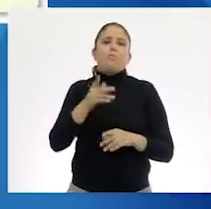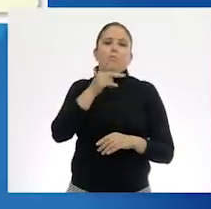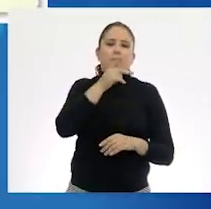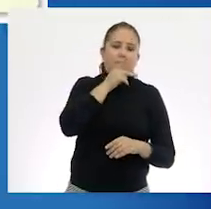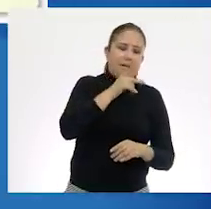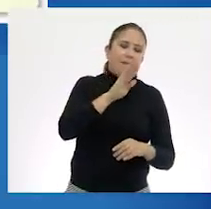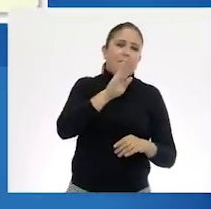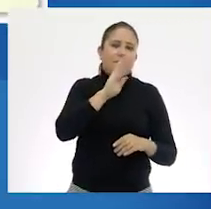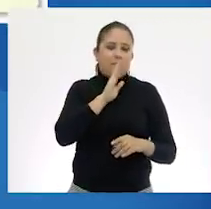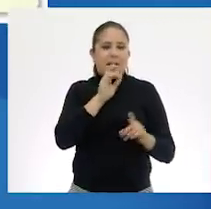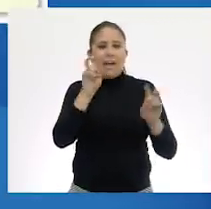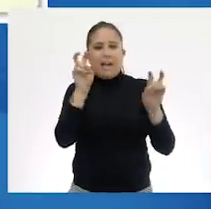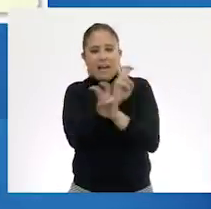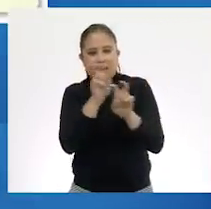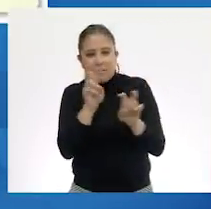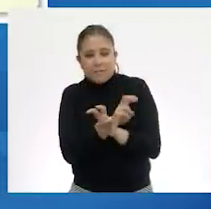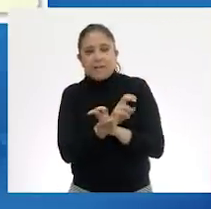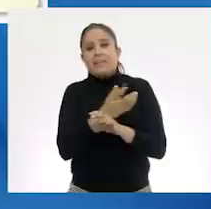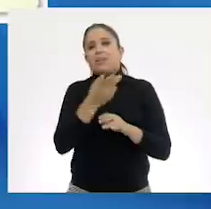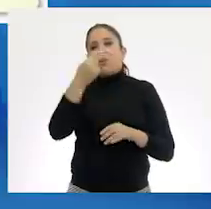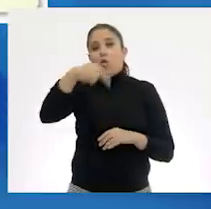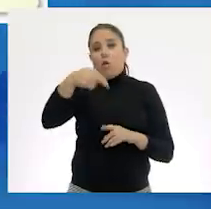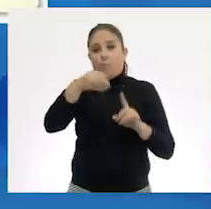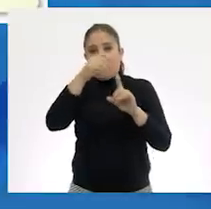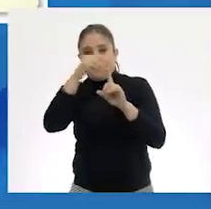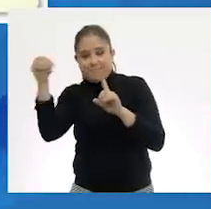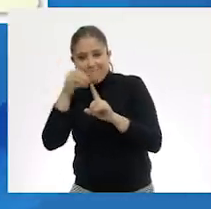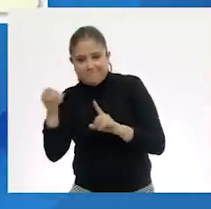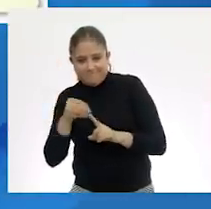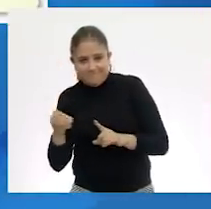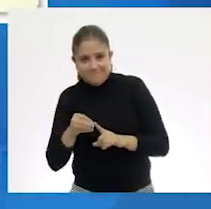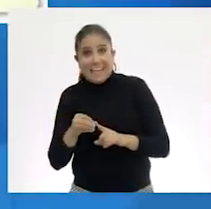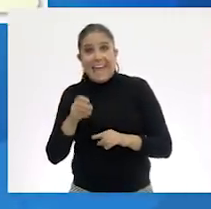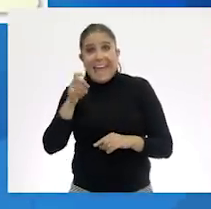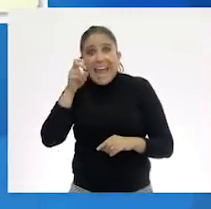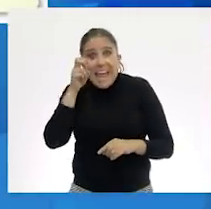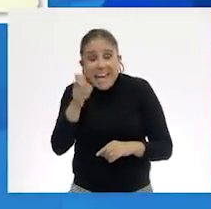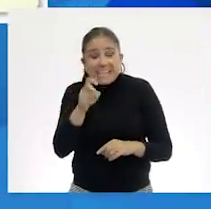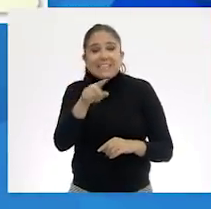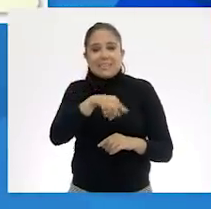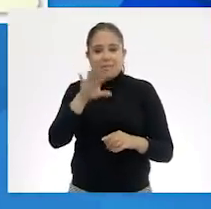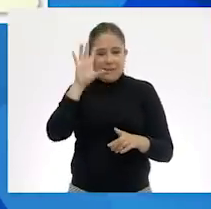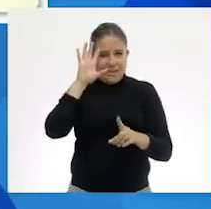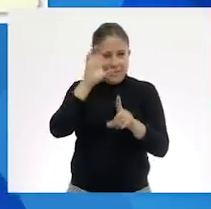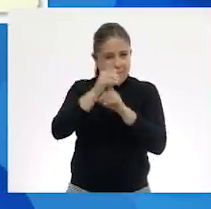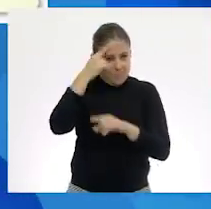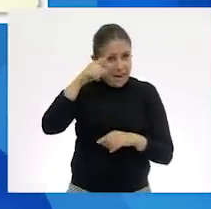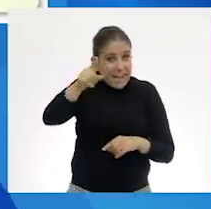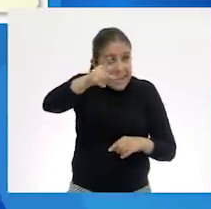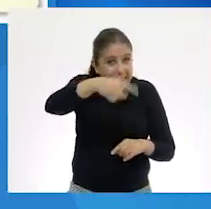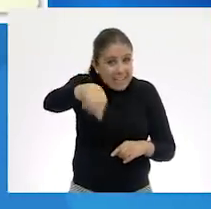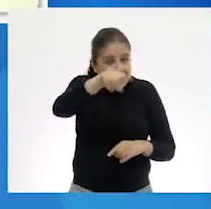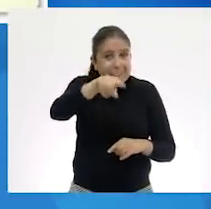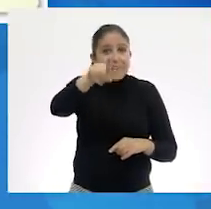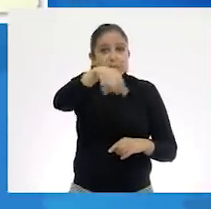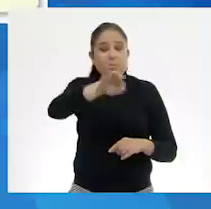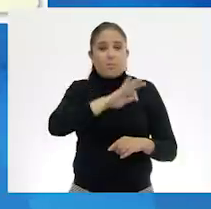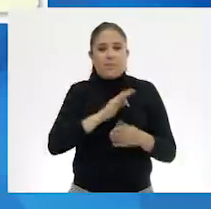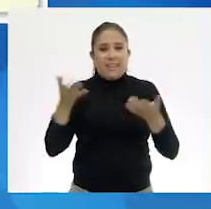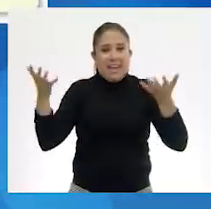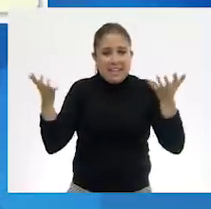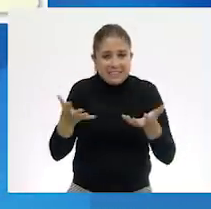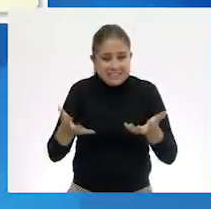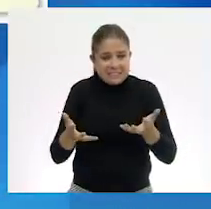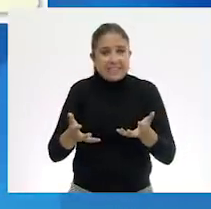paterno, apellido materno, el nombre completo. Muy bien, ese se lo dejamos como reto para que ustedes vayan a ir